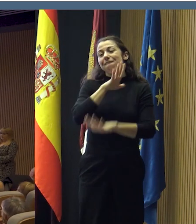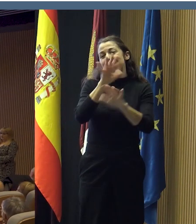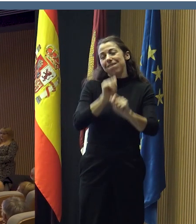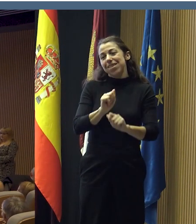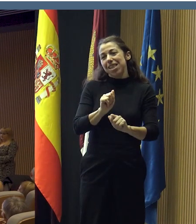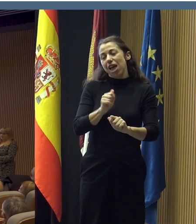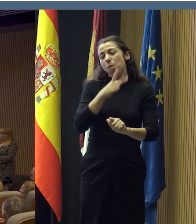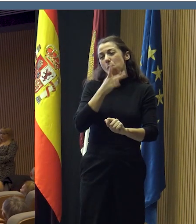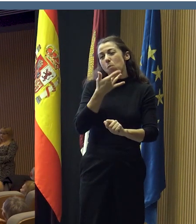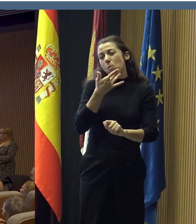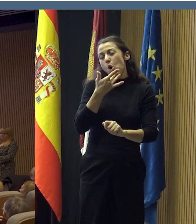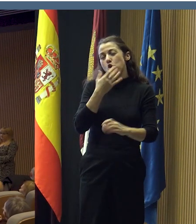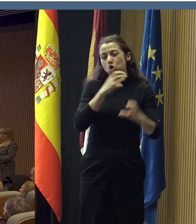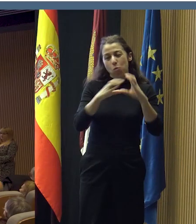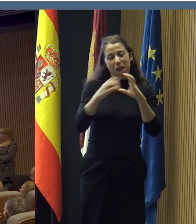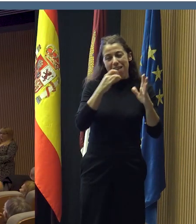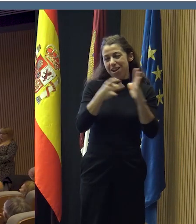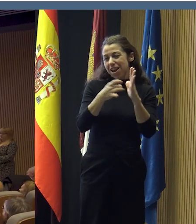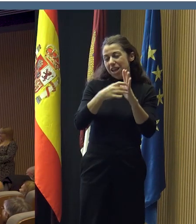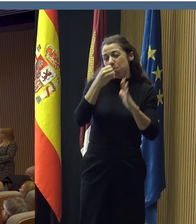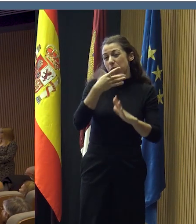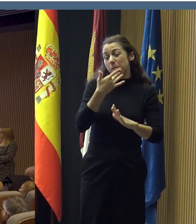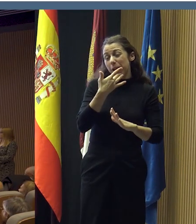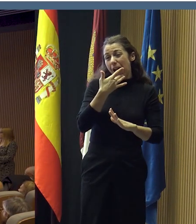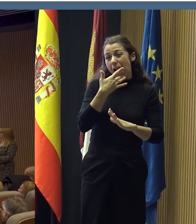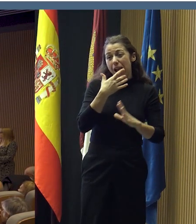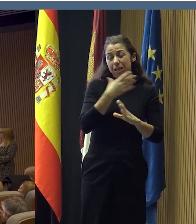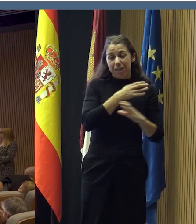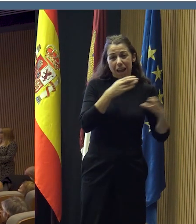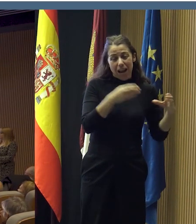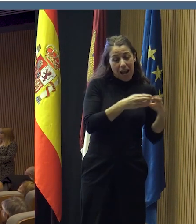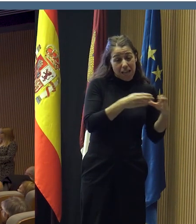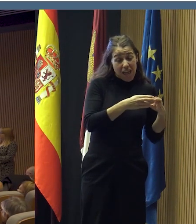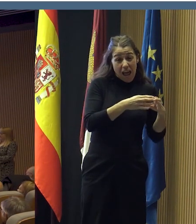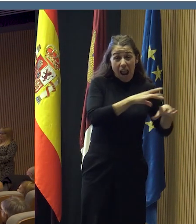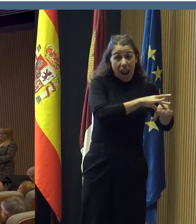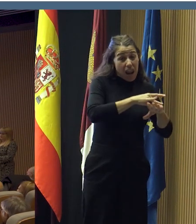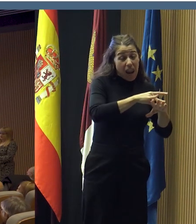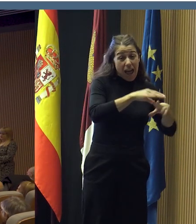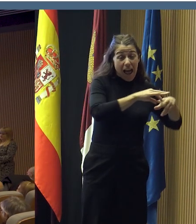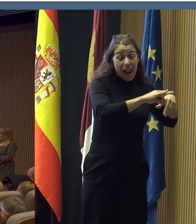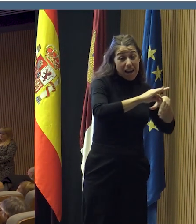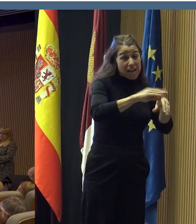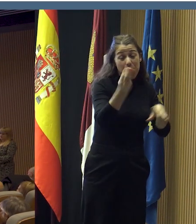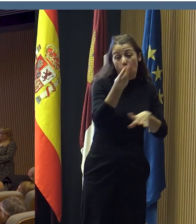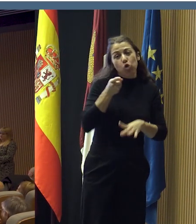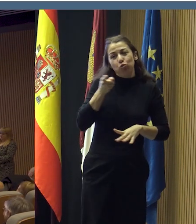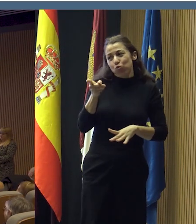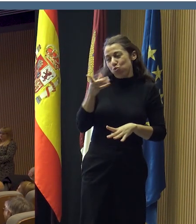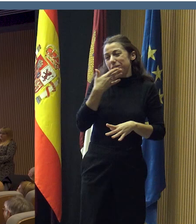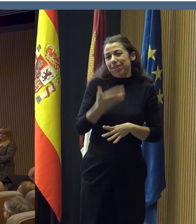por seguir siendo tan buena comunicadora y creo que para esa cátedra la mejor líder eres tú. Sin duda, vamos, sin